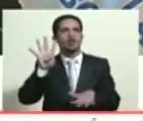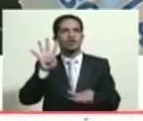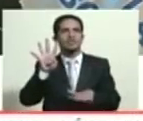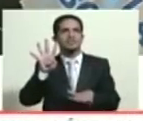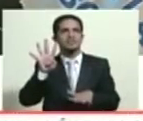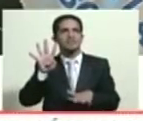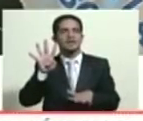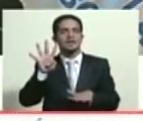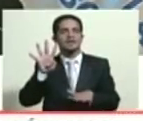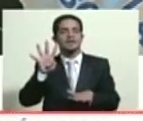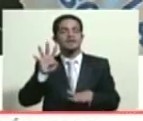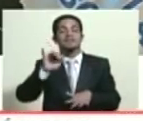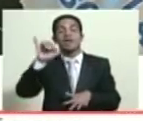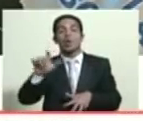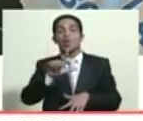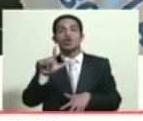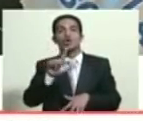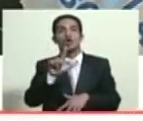14-7